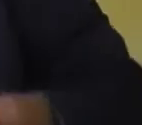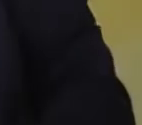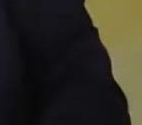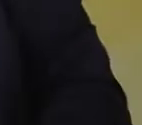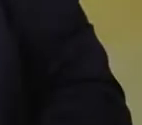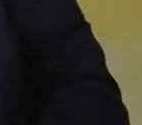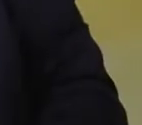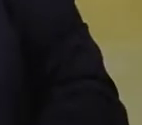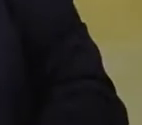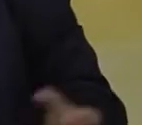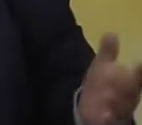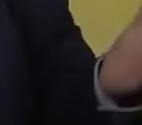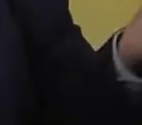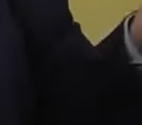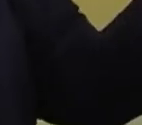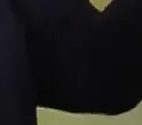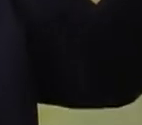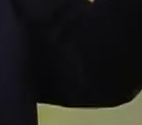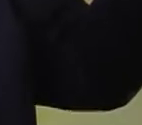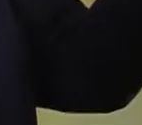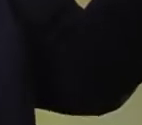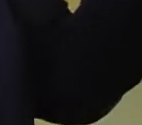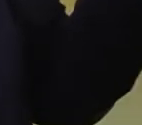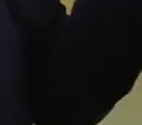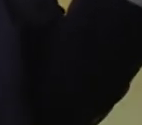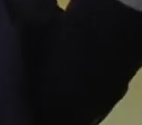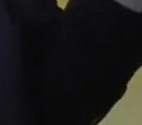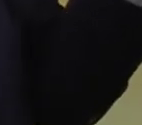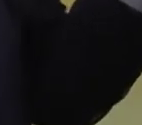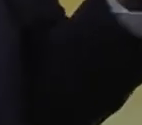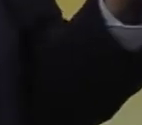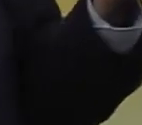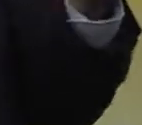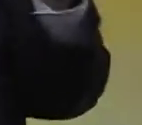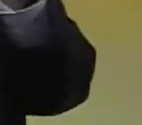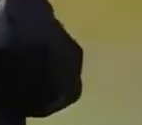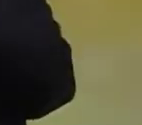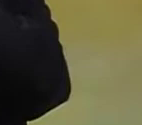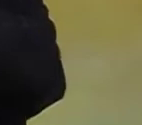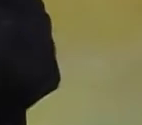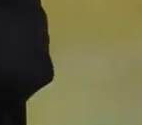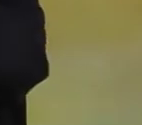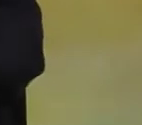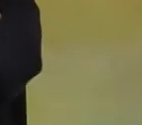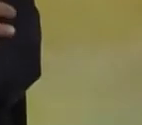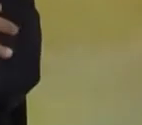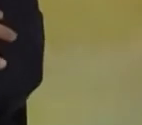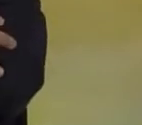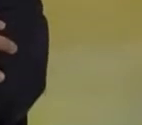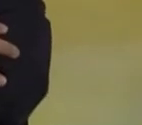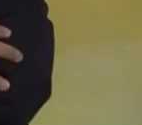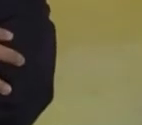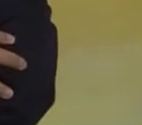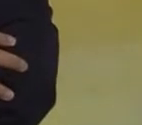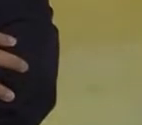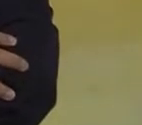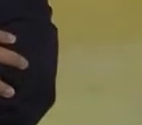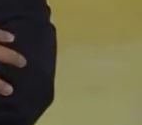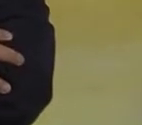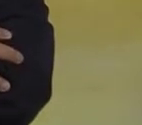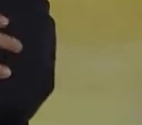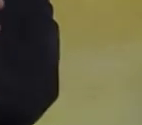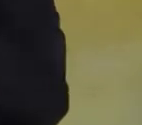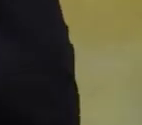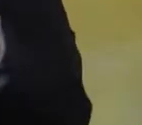salmo 91 dice que el que habita el abrigo del altísimo Entonces nosotros nos cobijamos bajo la